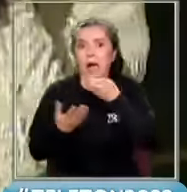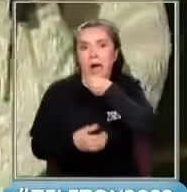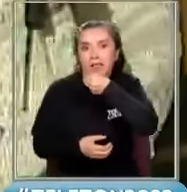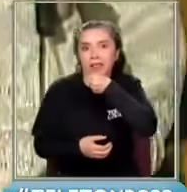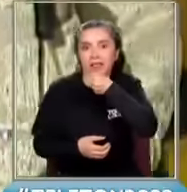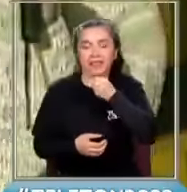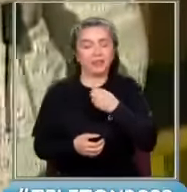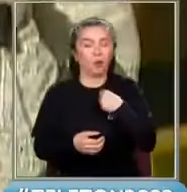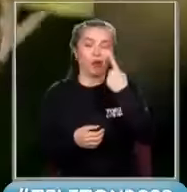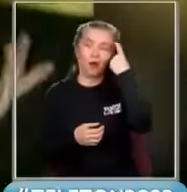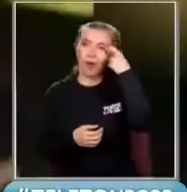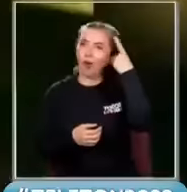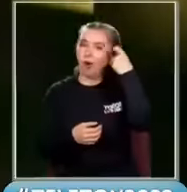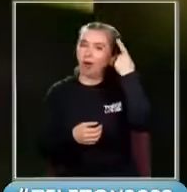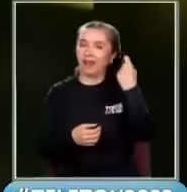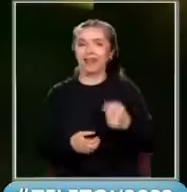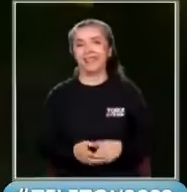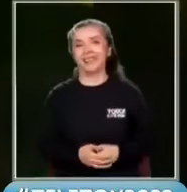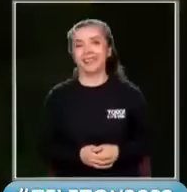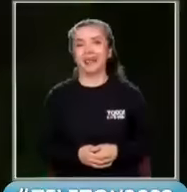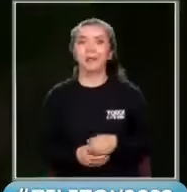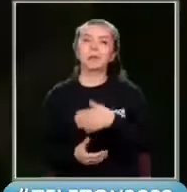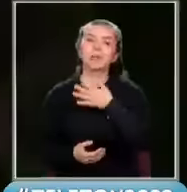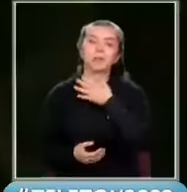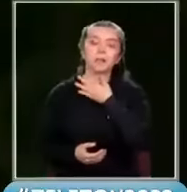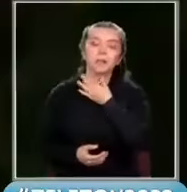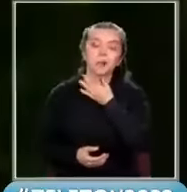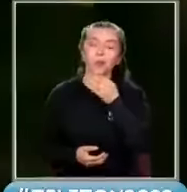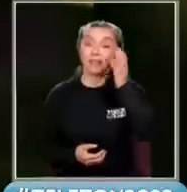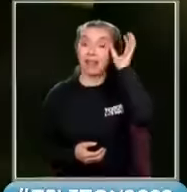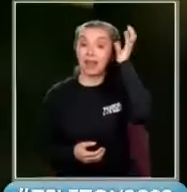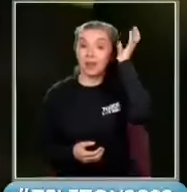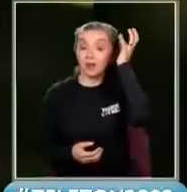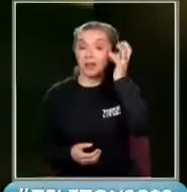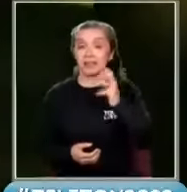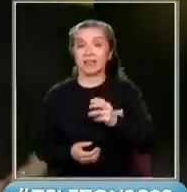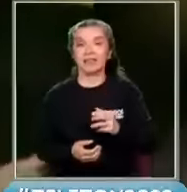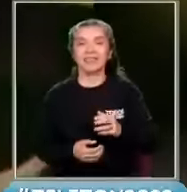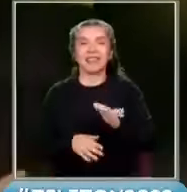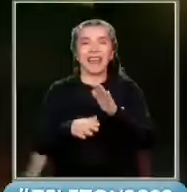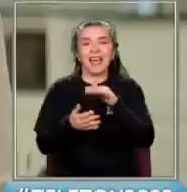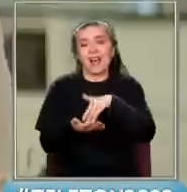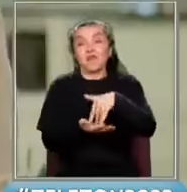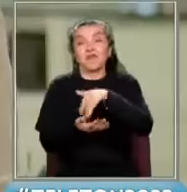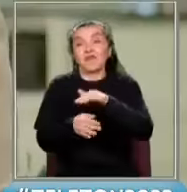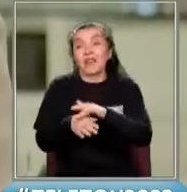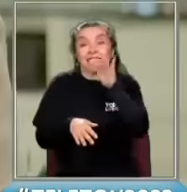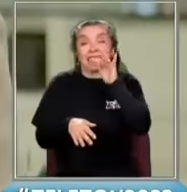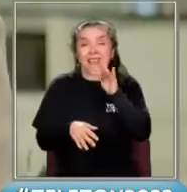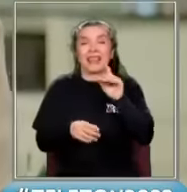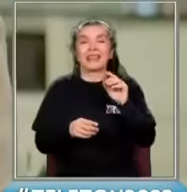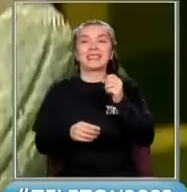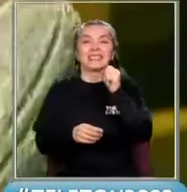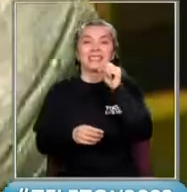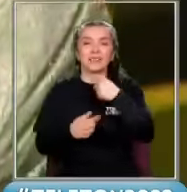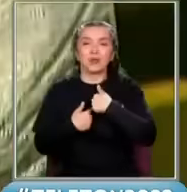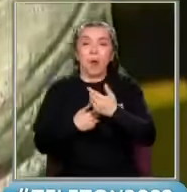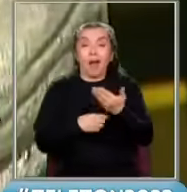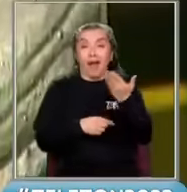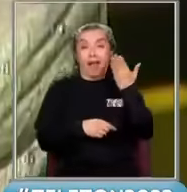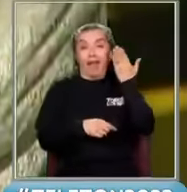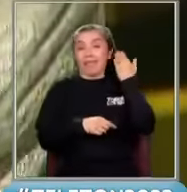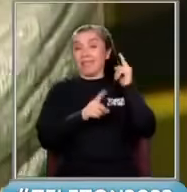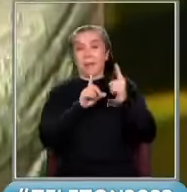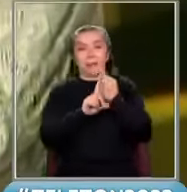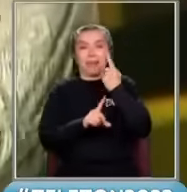cantante. Qué loca. Me gusta la inocencia y la fragilidad de esa Cecilia primera. Súper nerviosa. Era una